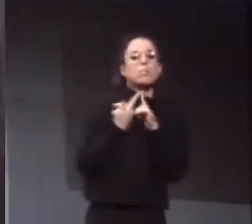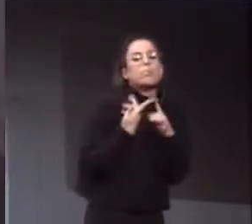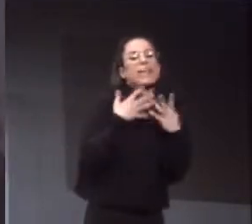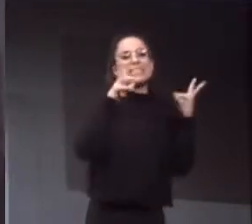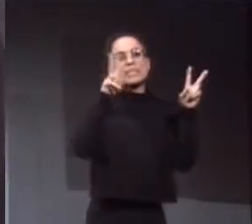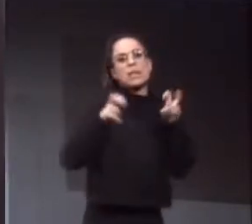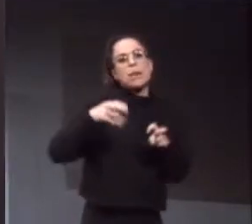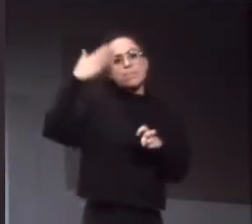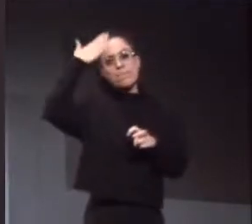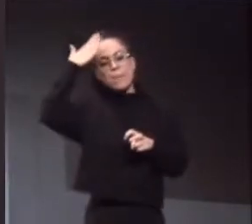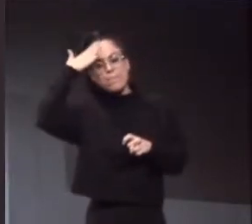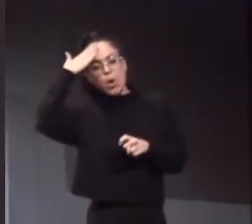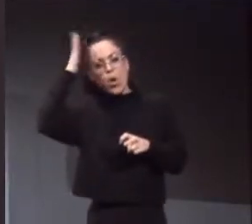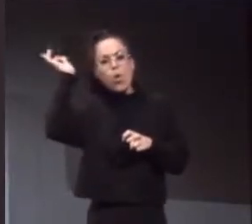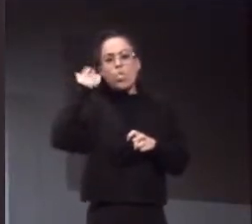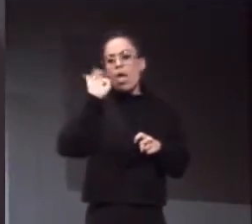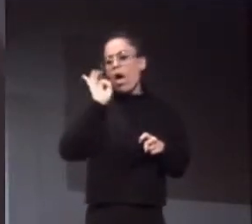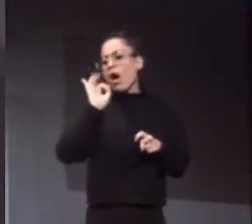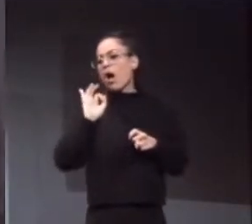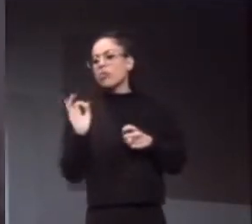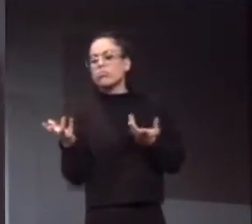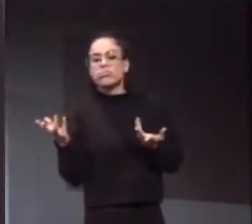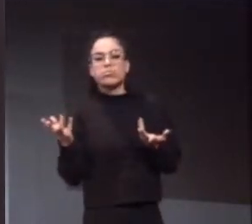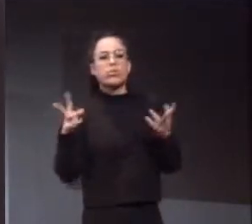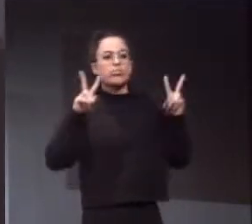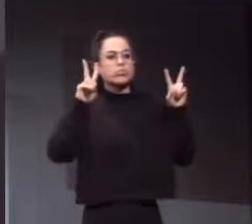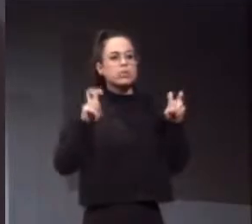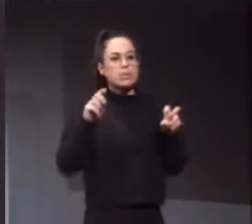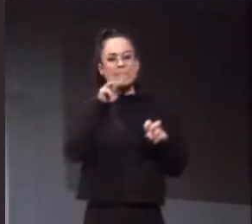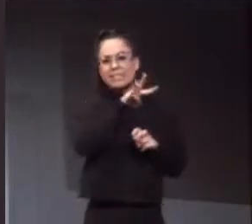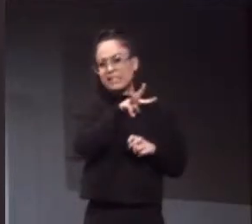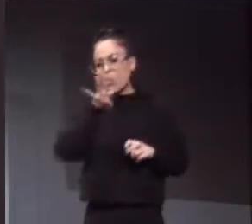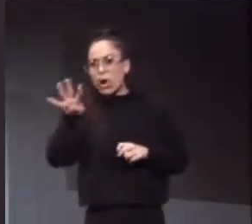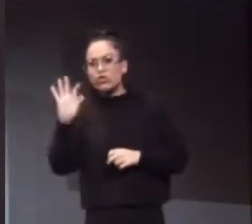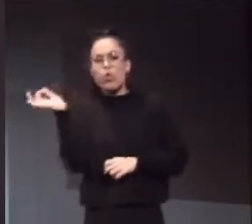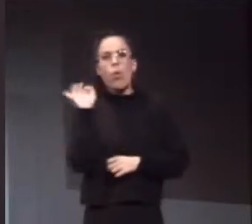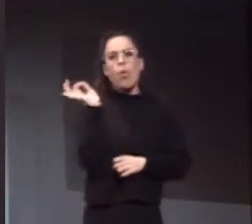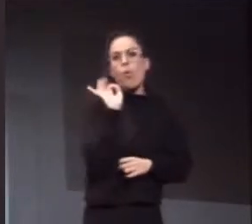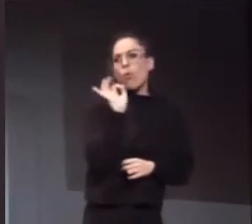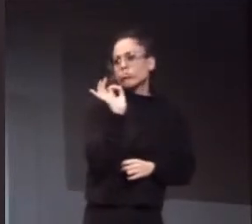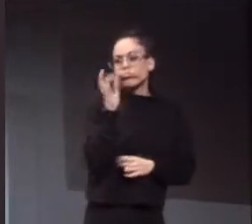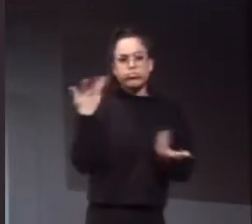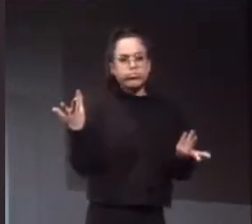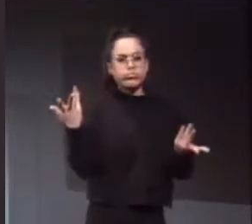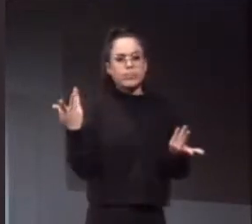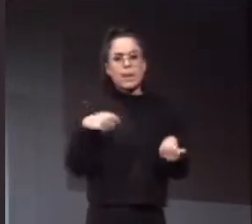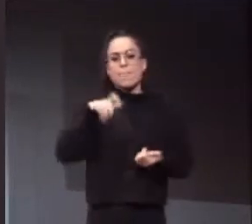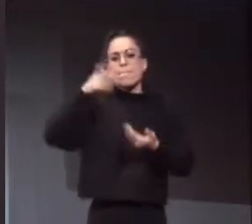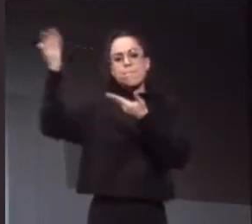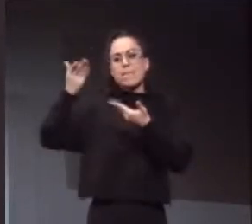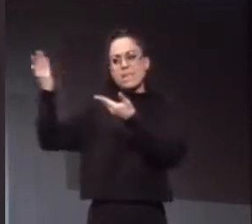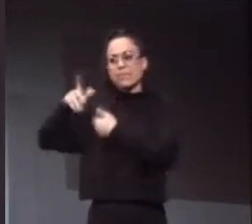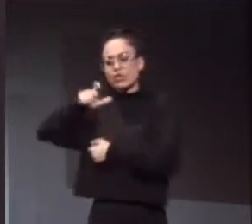protestas sesiones muy específicas sobre la revolución del 34 o sobre no sé qué o sobre cosas muy diversas y otro de